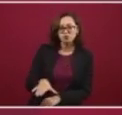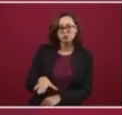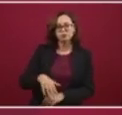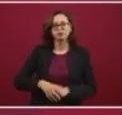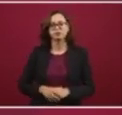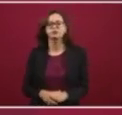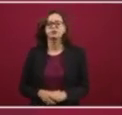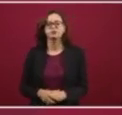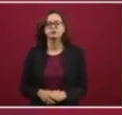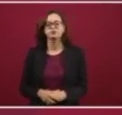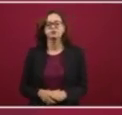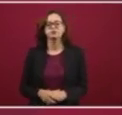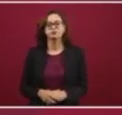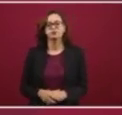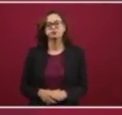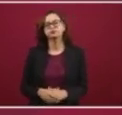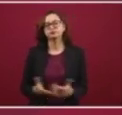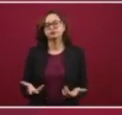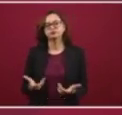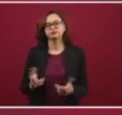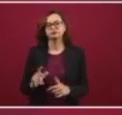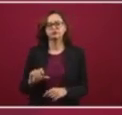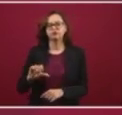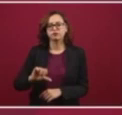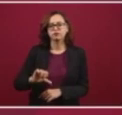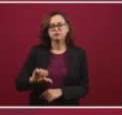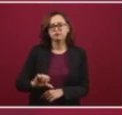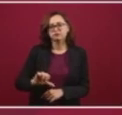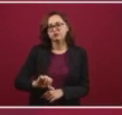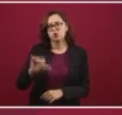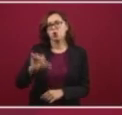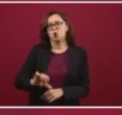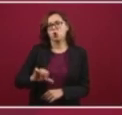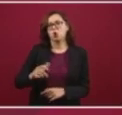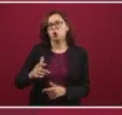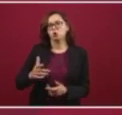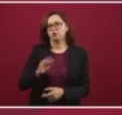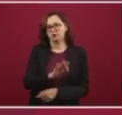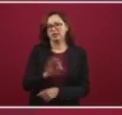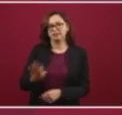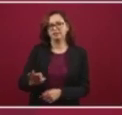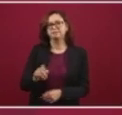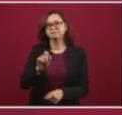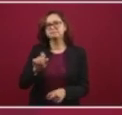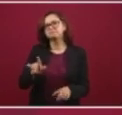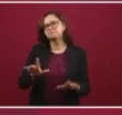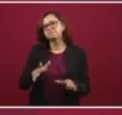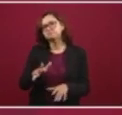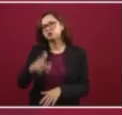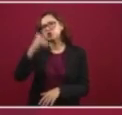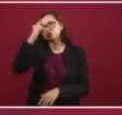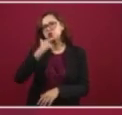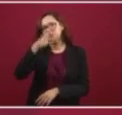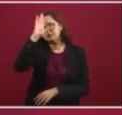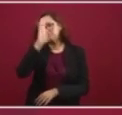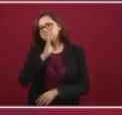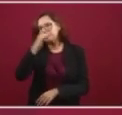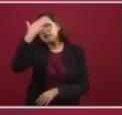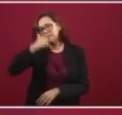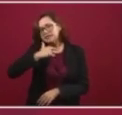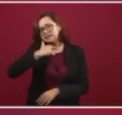un día como hoy. Por la noche, casi a medianoche,